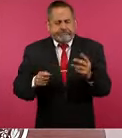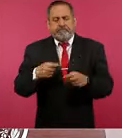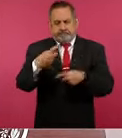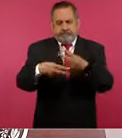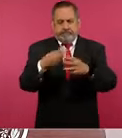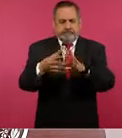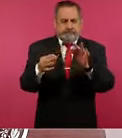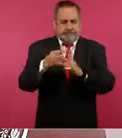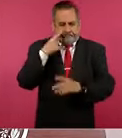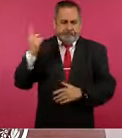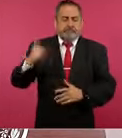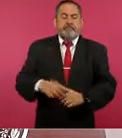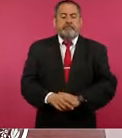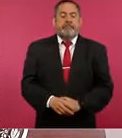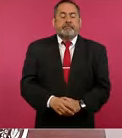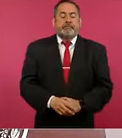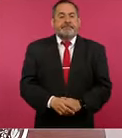evento. Adelante.